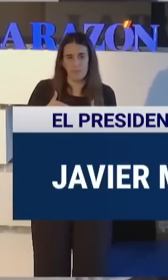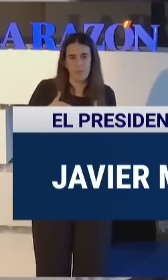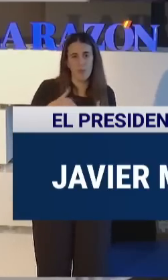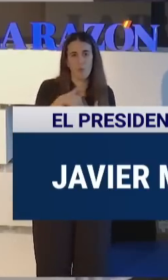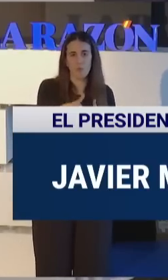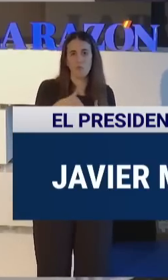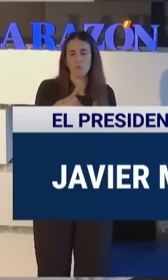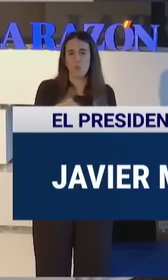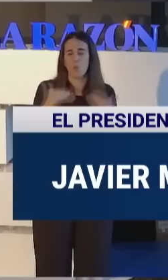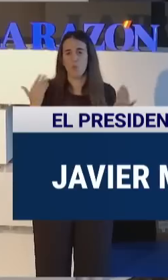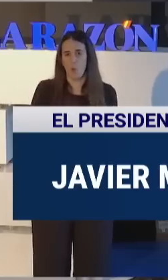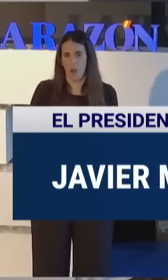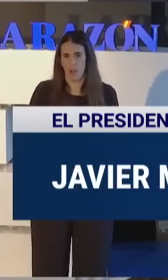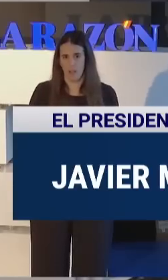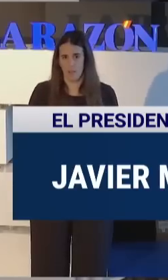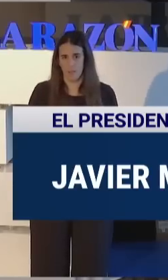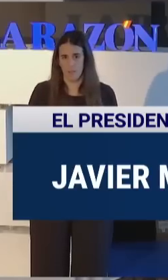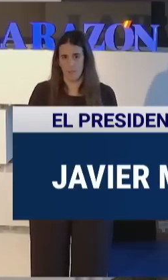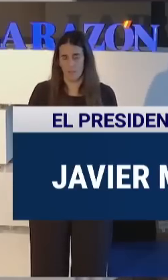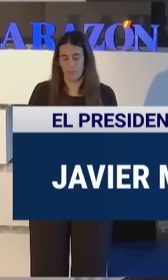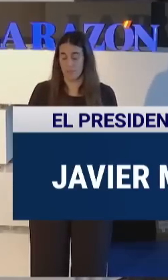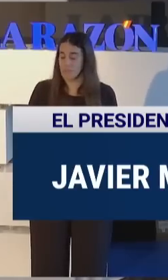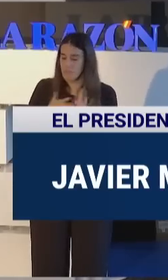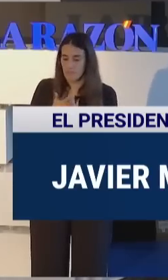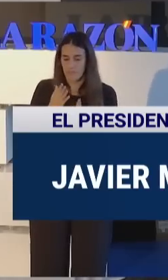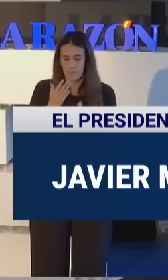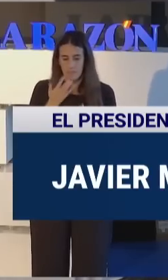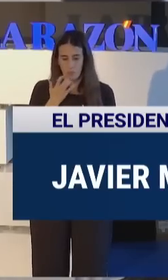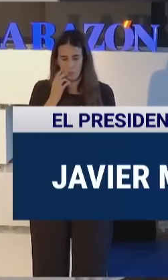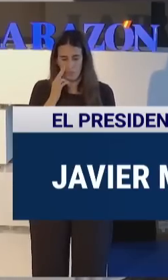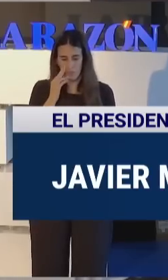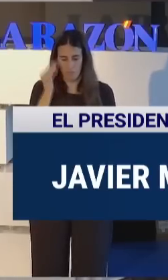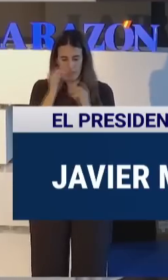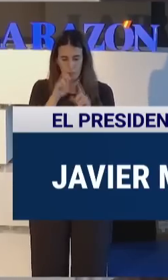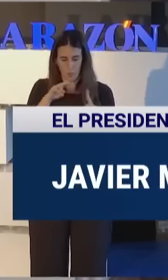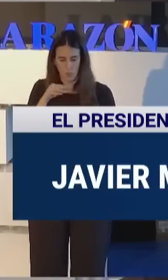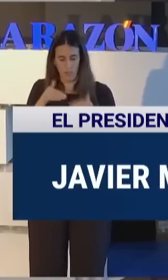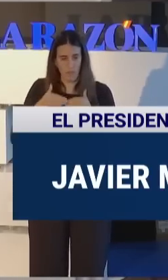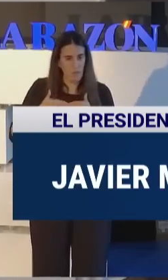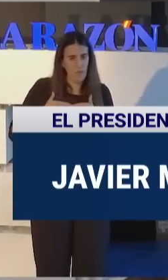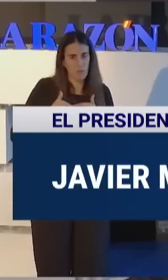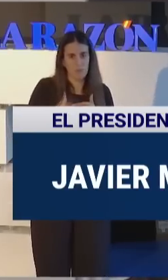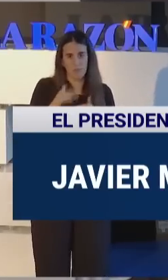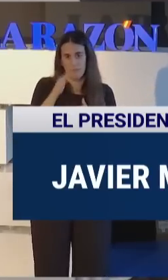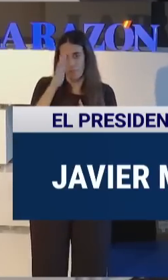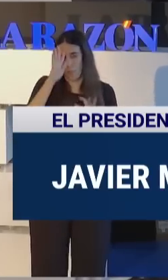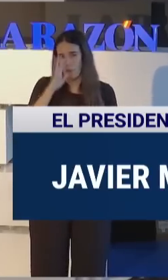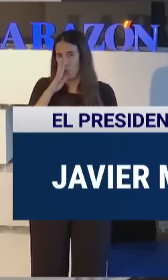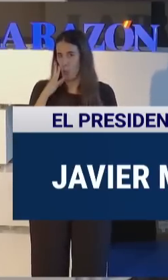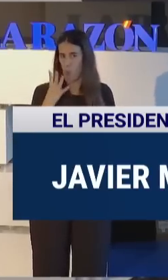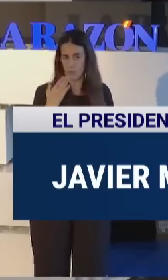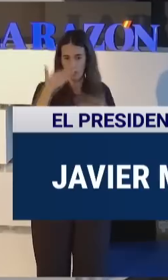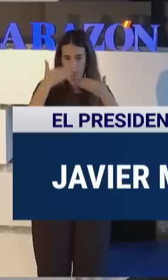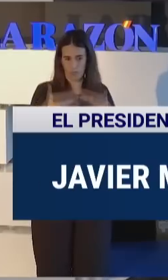Hoppe. ¿Cómo ves el horizonte o cómo te planteas? Obviamente, tú tienes un mandato de 4 años,